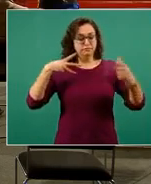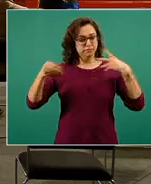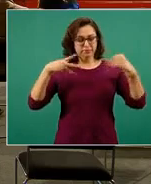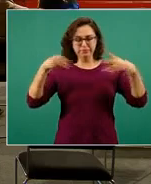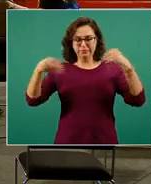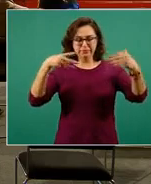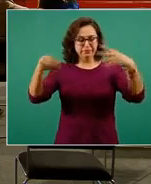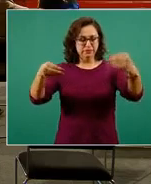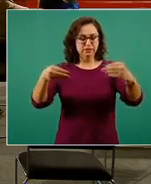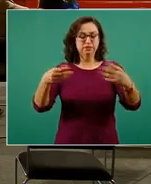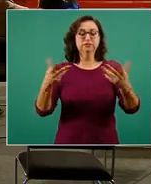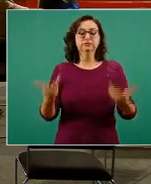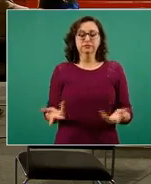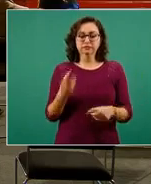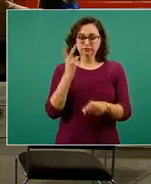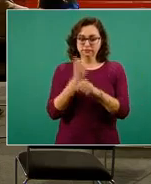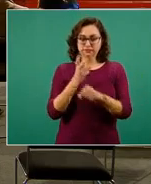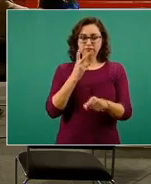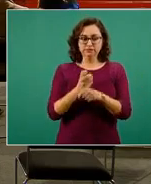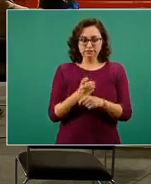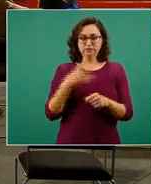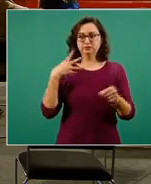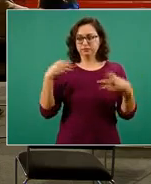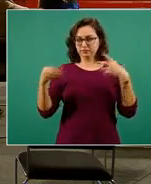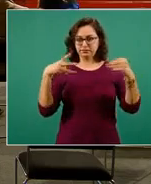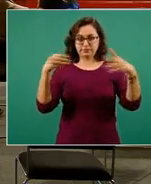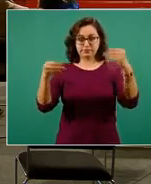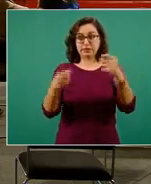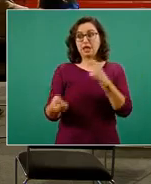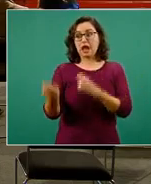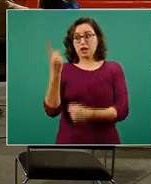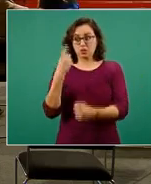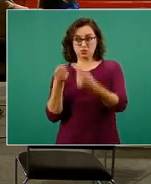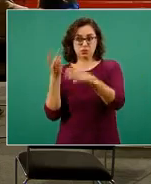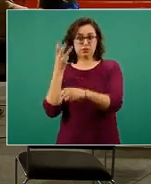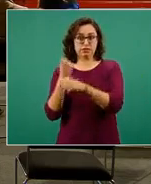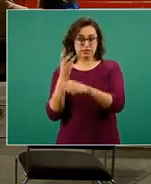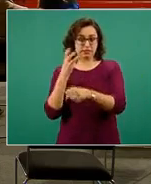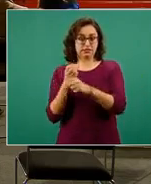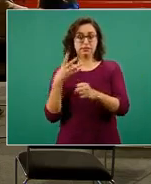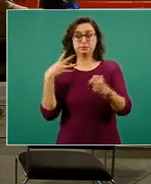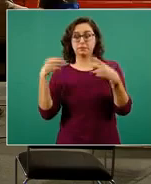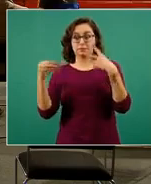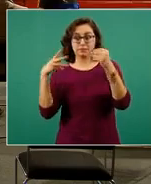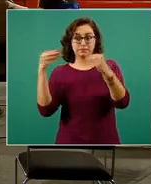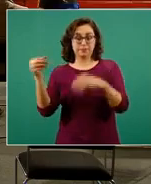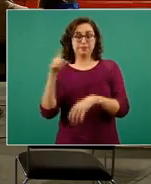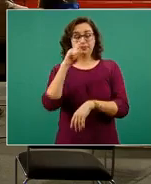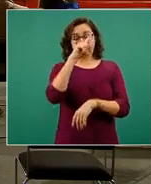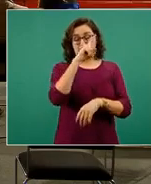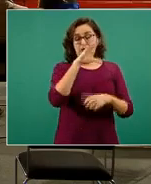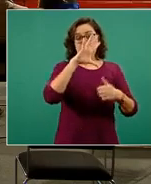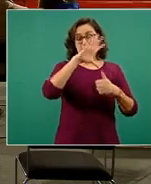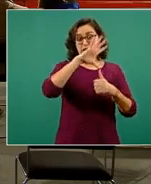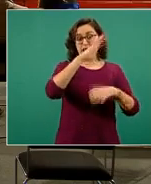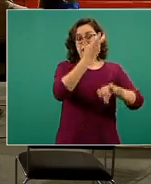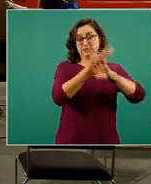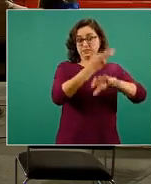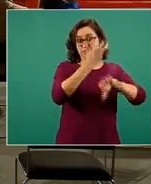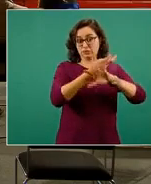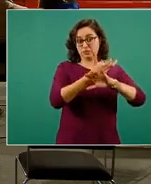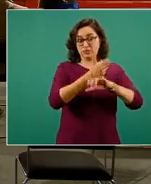en este caso son segundas olas y solo algunos tienen terceras olas. En este momento Estados Unidos y Canadá ya tienen